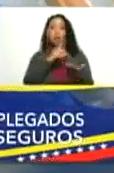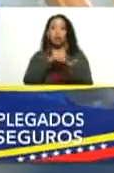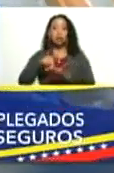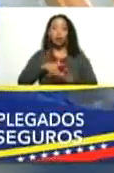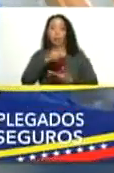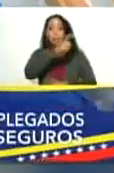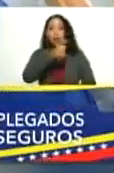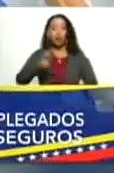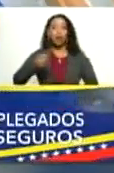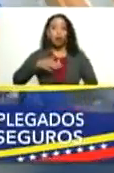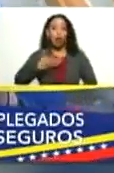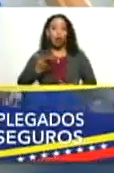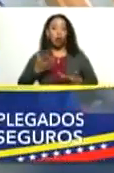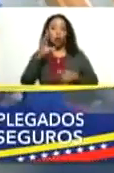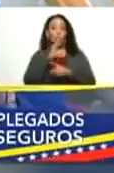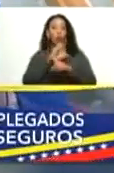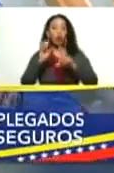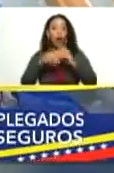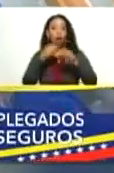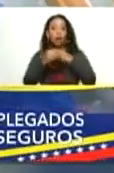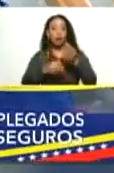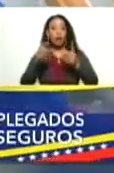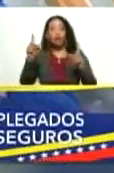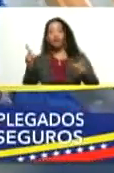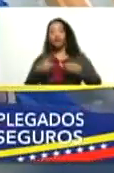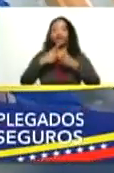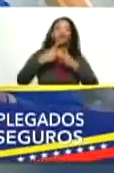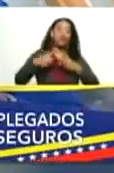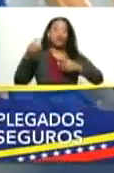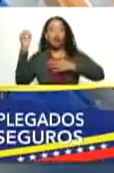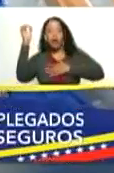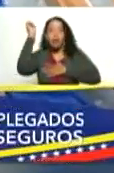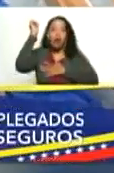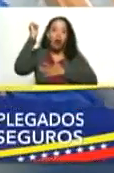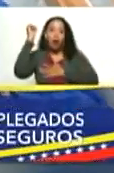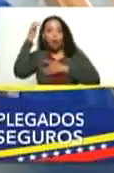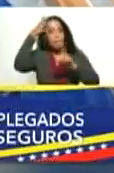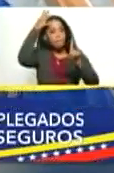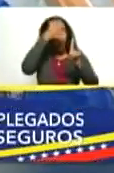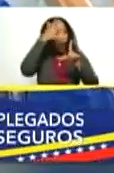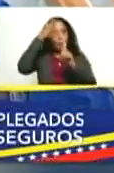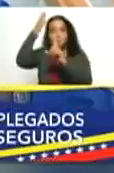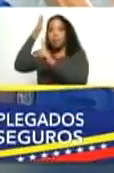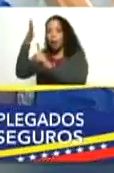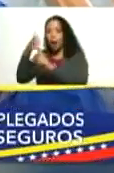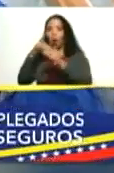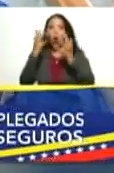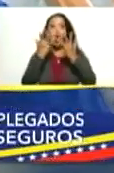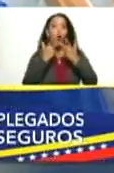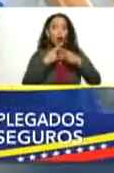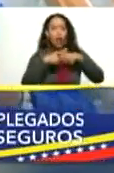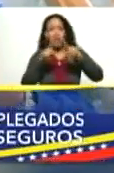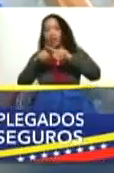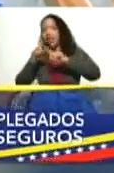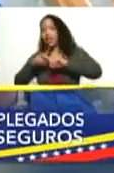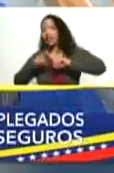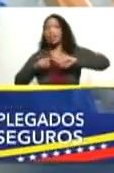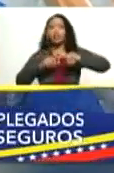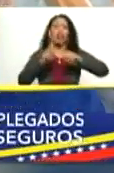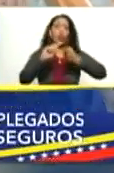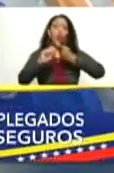la gente cultive la música, cultive el baile, cultive el colorido de la